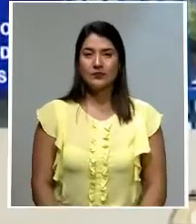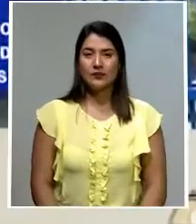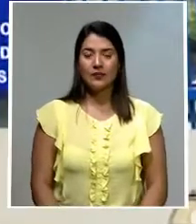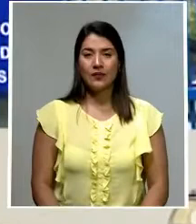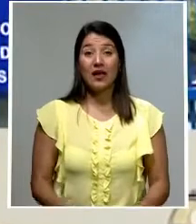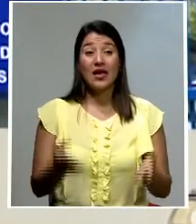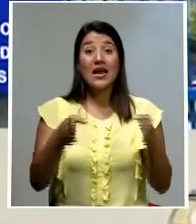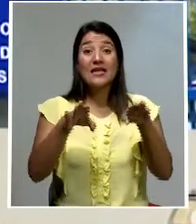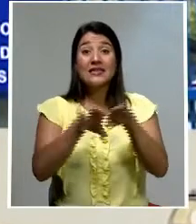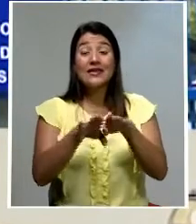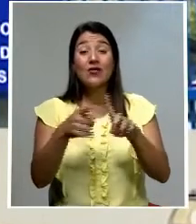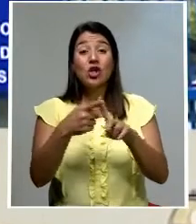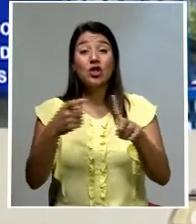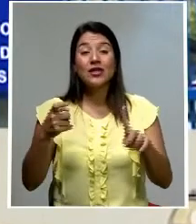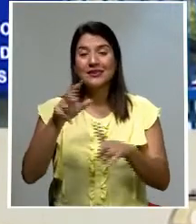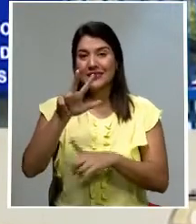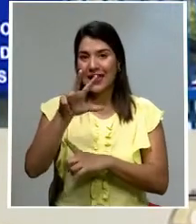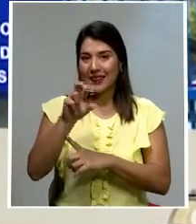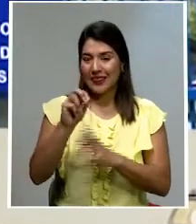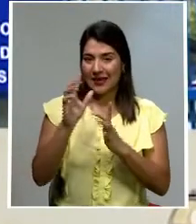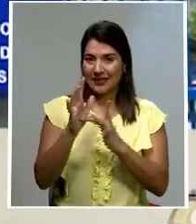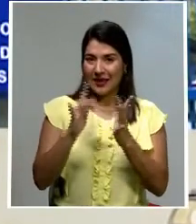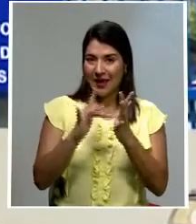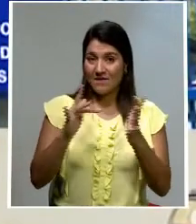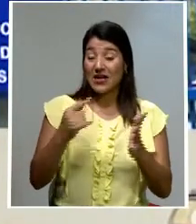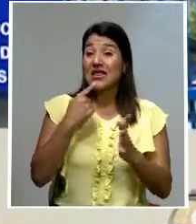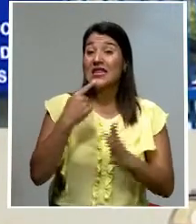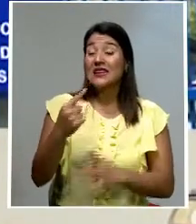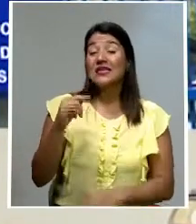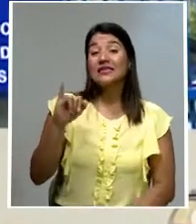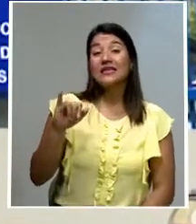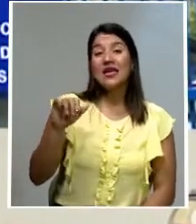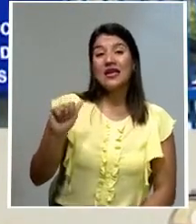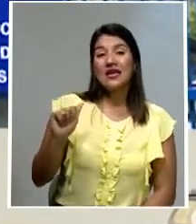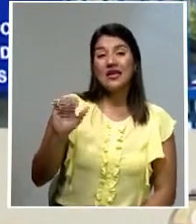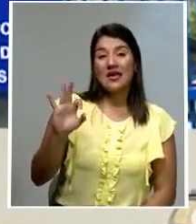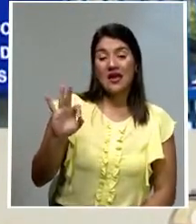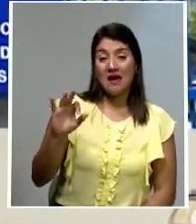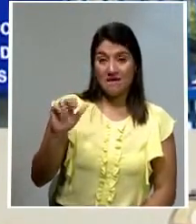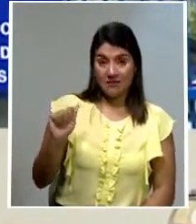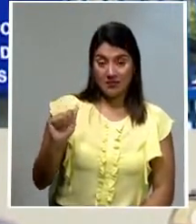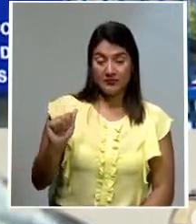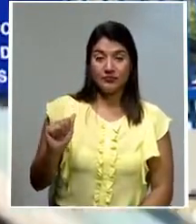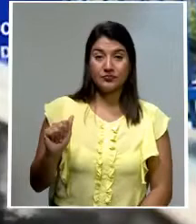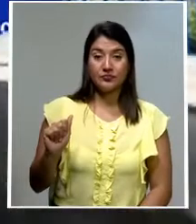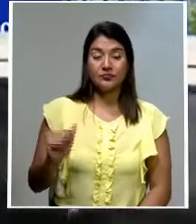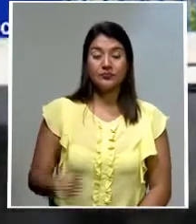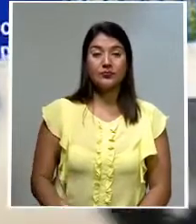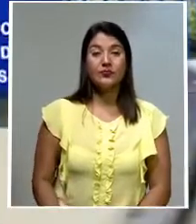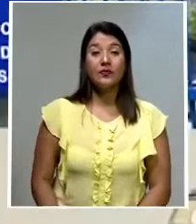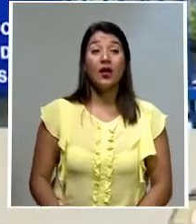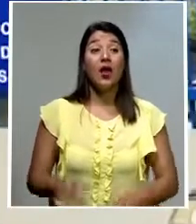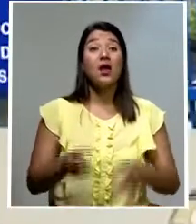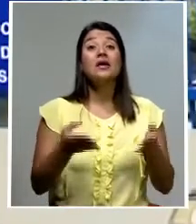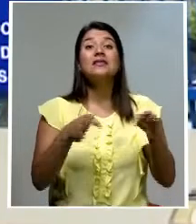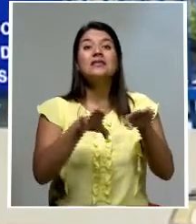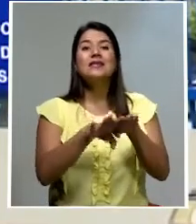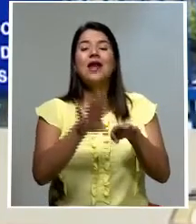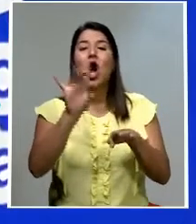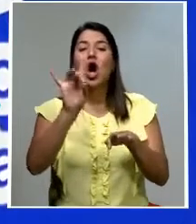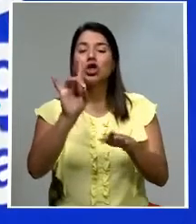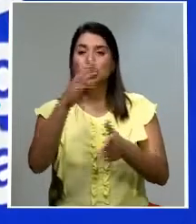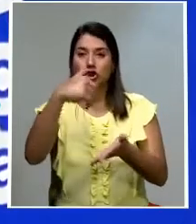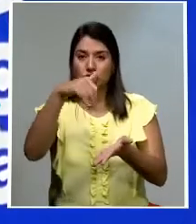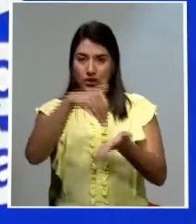Los cierres se darán a partir del 30 de abril. Según el Instituto sobre Alcoholismo y Farmacodependencia, IAFA, se suspenderá 8